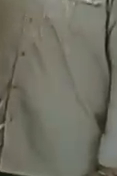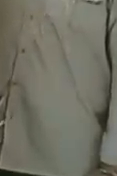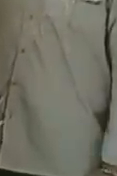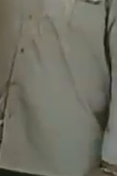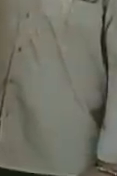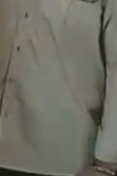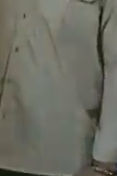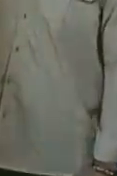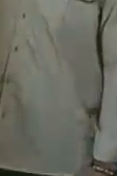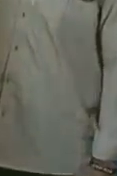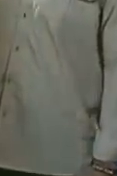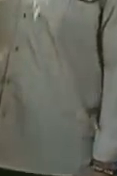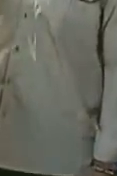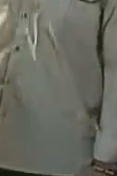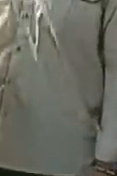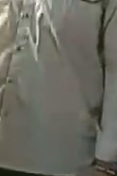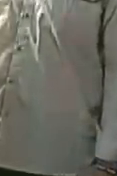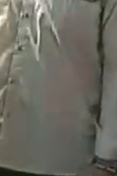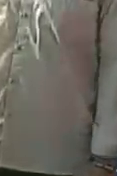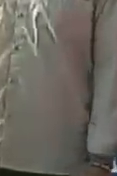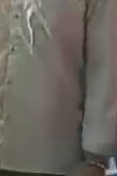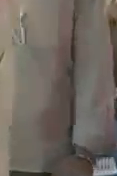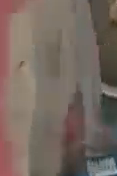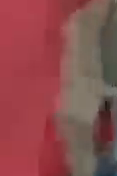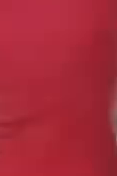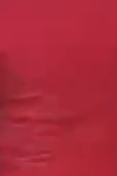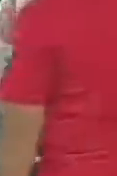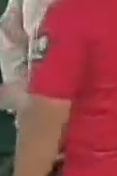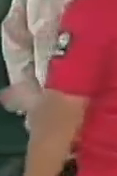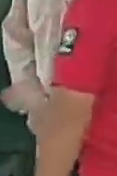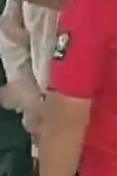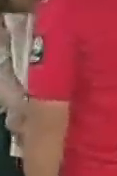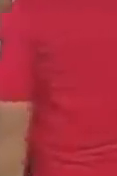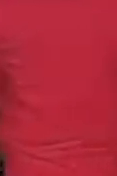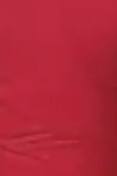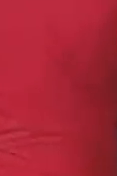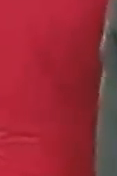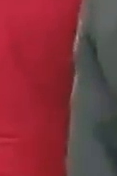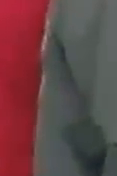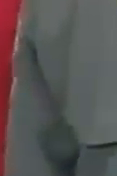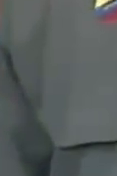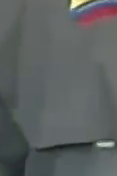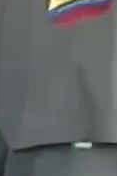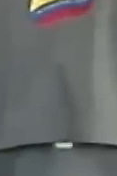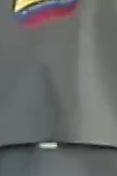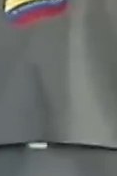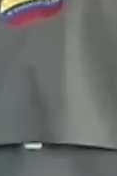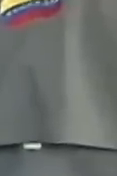¡Sí, con ustedes! ¿Criollita? ¡Sí!